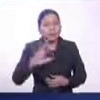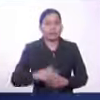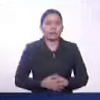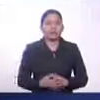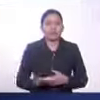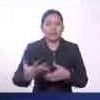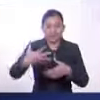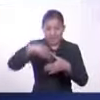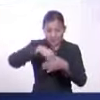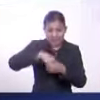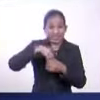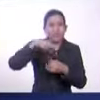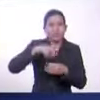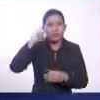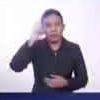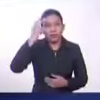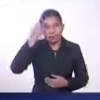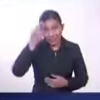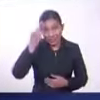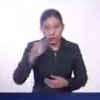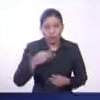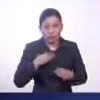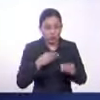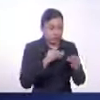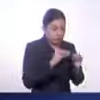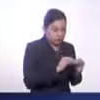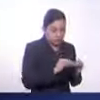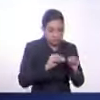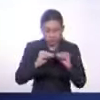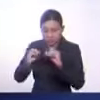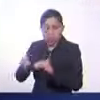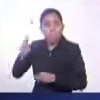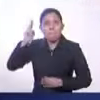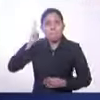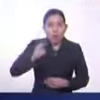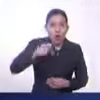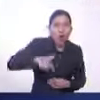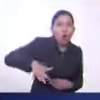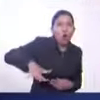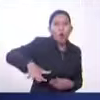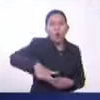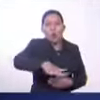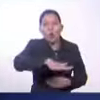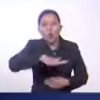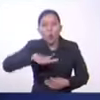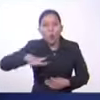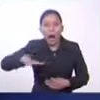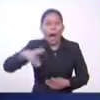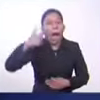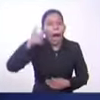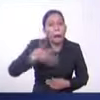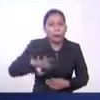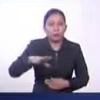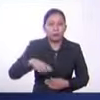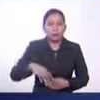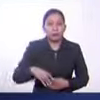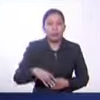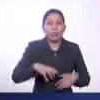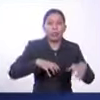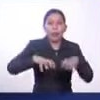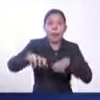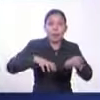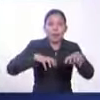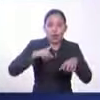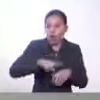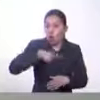interno es cuando tú te trasladas, ¿verdad?, dentro del mismo territorio, ya sea que te traslades de un departamento hacia